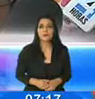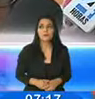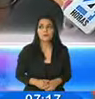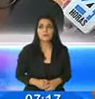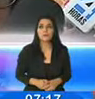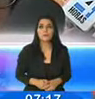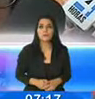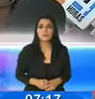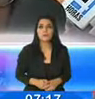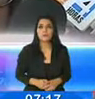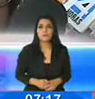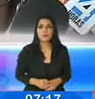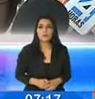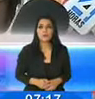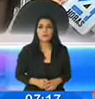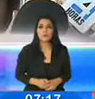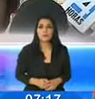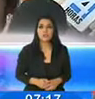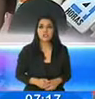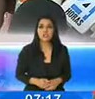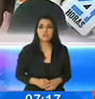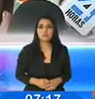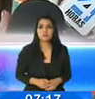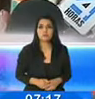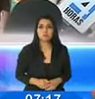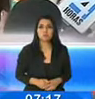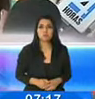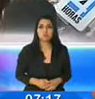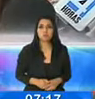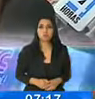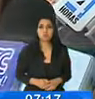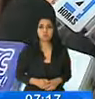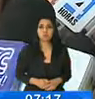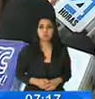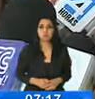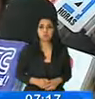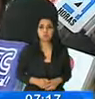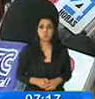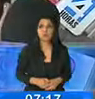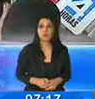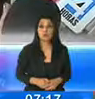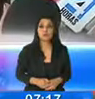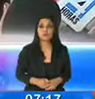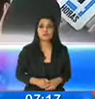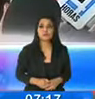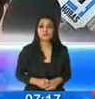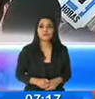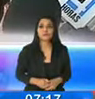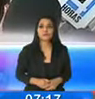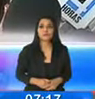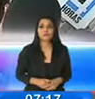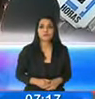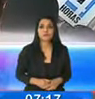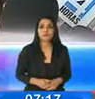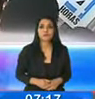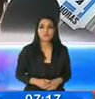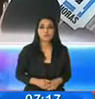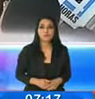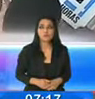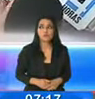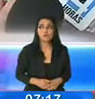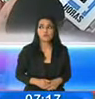funcionarios públicos, y por eso el cohecho pasivo, que es el recibir este dinero. ¿Cómo lo hacen ahora? Ustedes han quedado evidenciado en este caso. Se crean offshores,